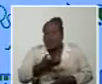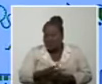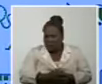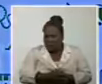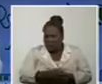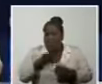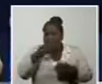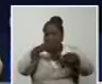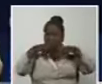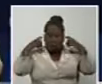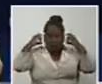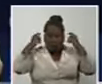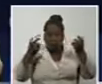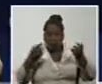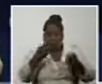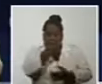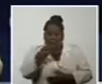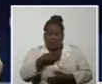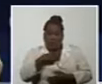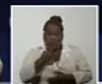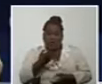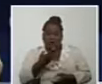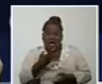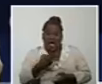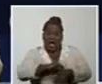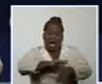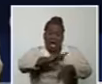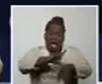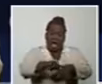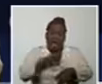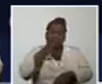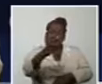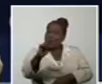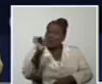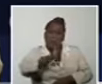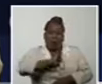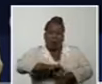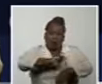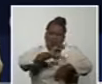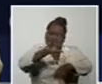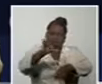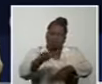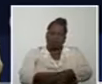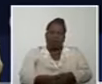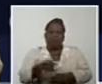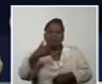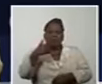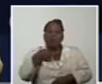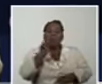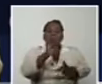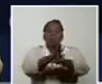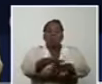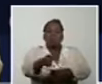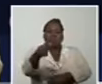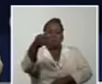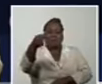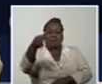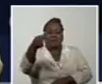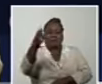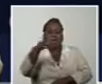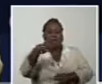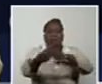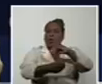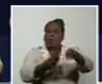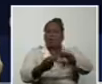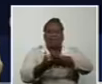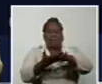con una pregunta tan larga, la respuesta tiene que ser larga. Pero fíjense, voy a arrancar por el principio, esto no modifica nada